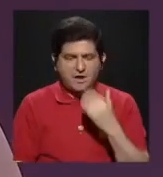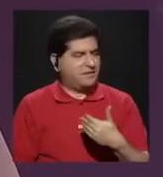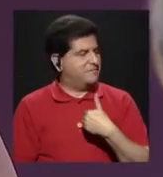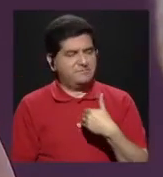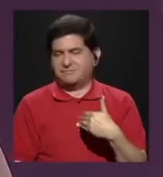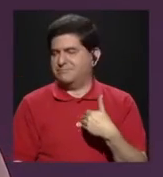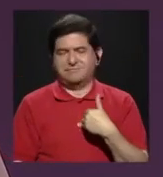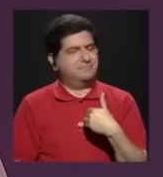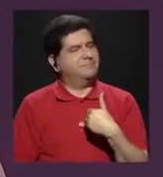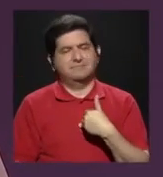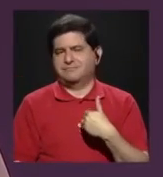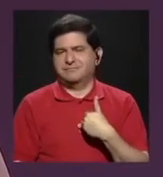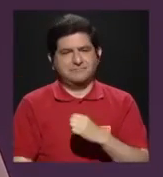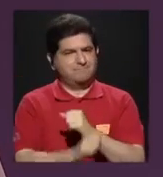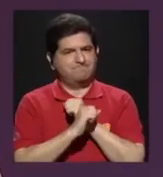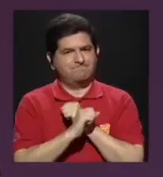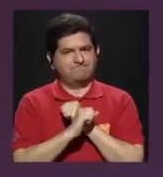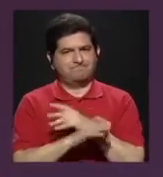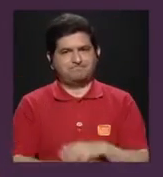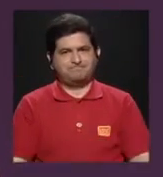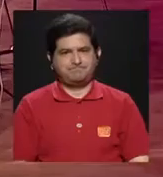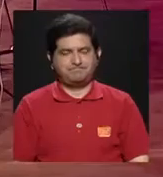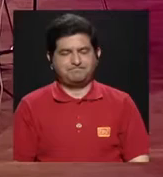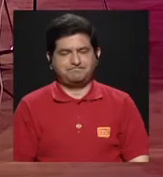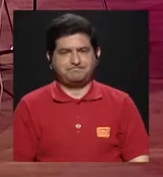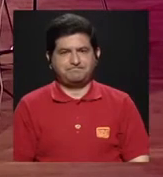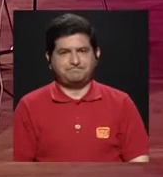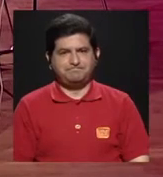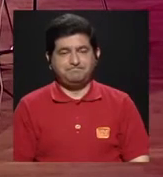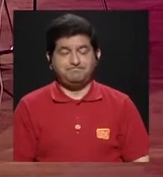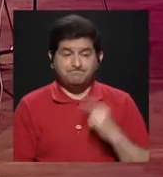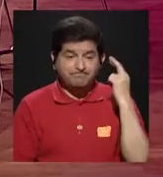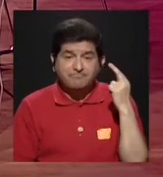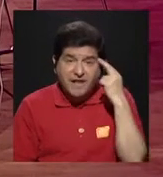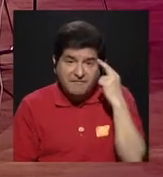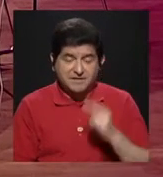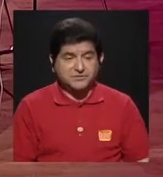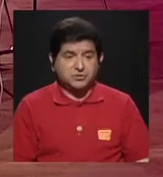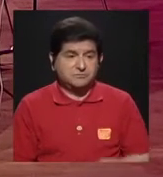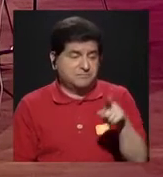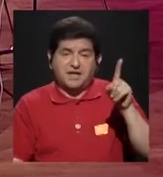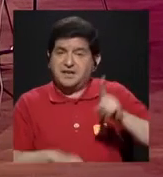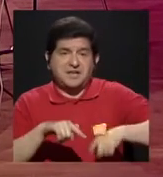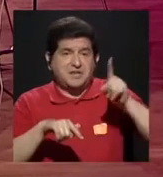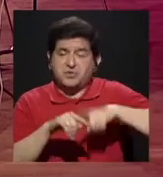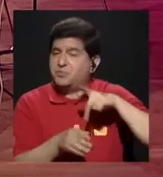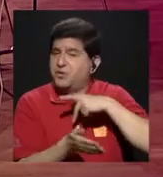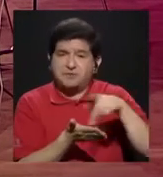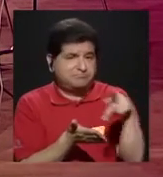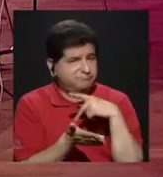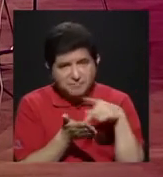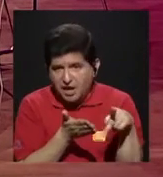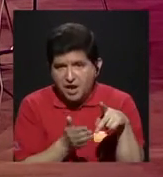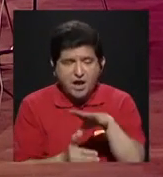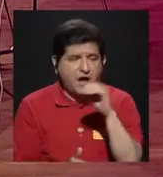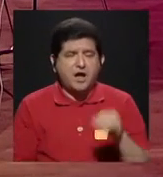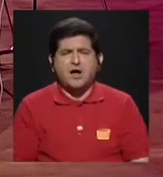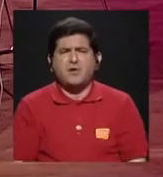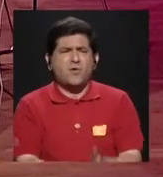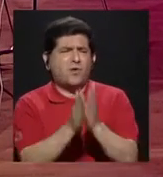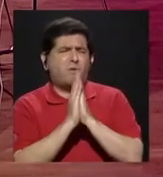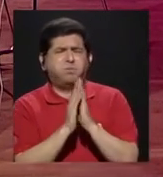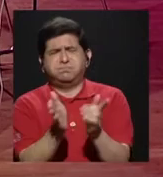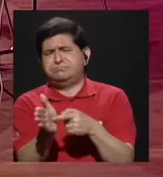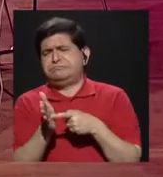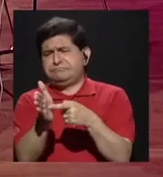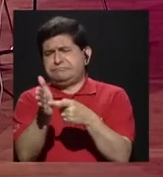cuenta con un seguro, ¿verdad? De ahí porque no pueden ni pagarlo o piden muchos requisitos